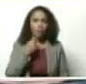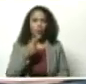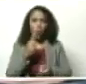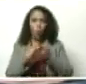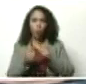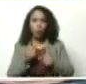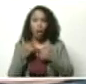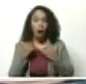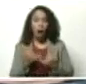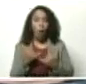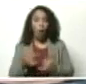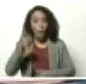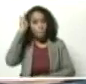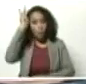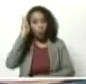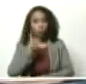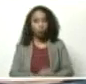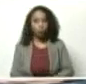ahora en Perú